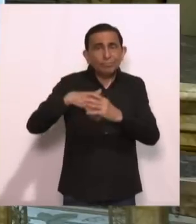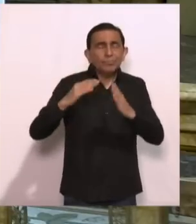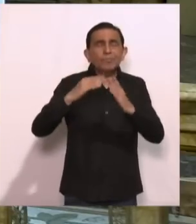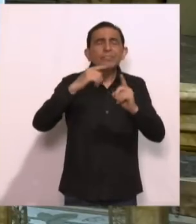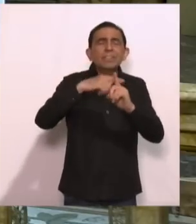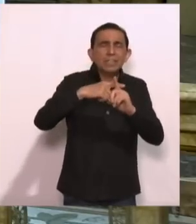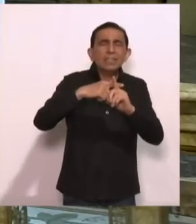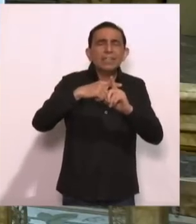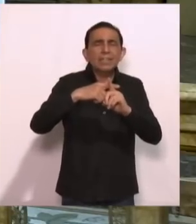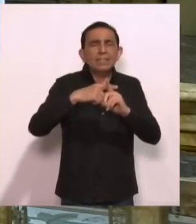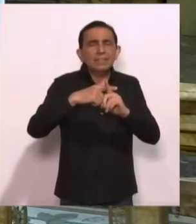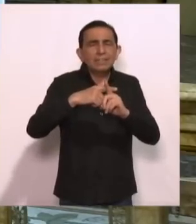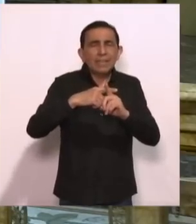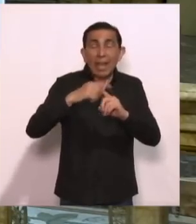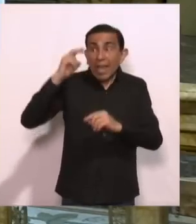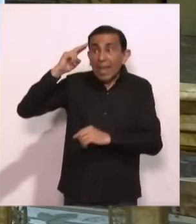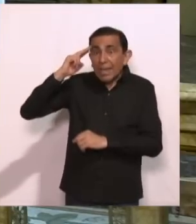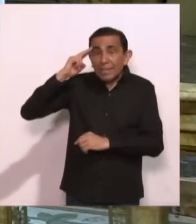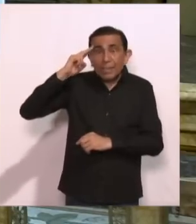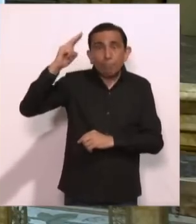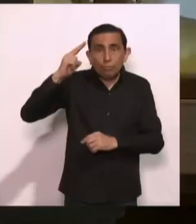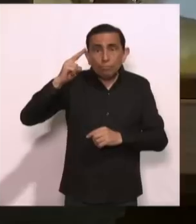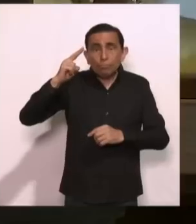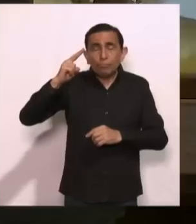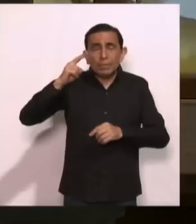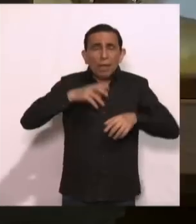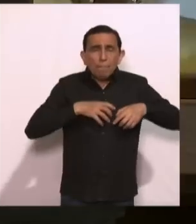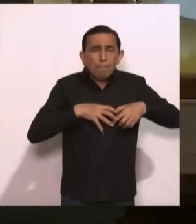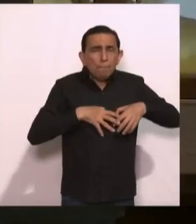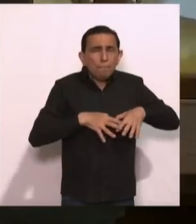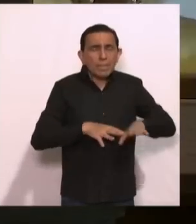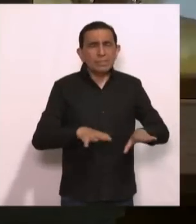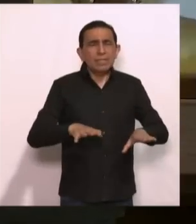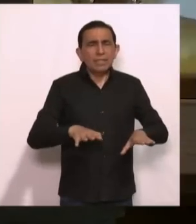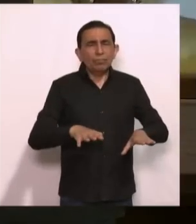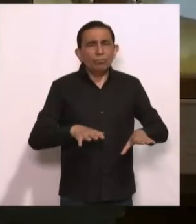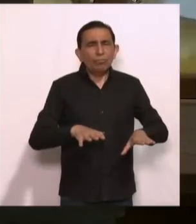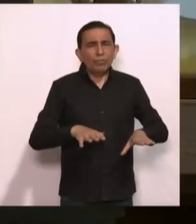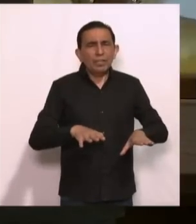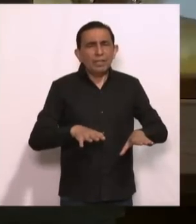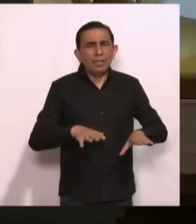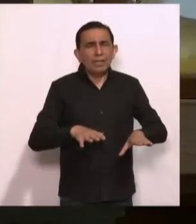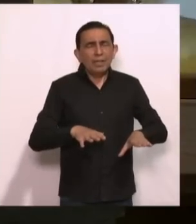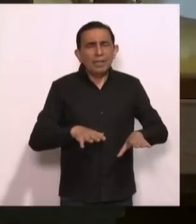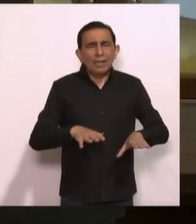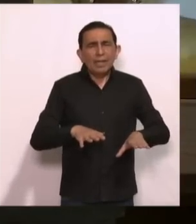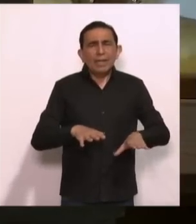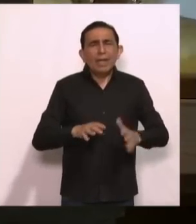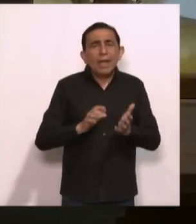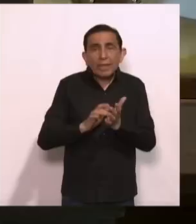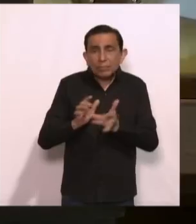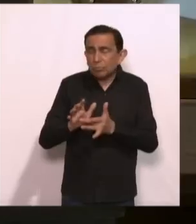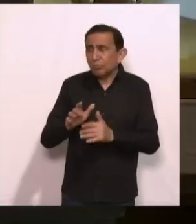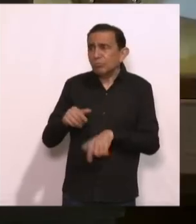al máximo por reflejar la misericordia y la prontitud para signo de Jesús en